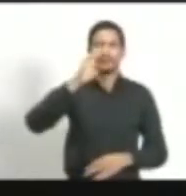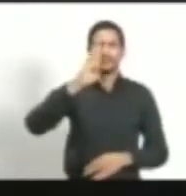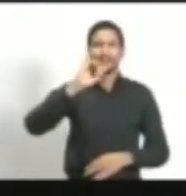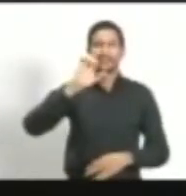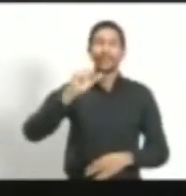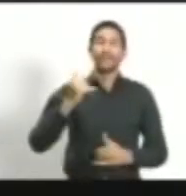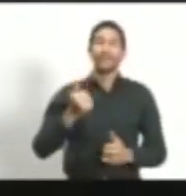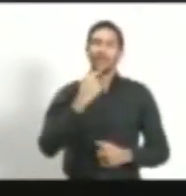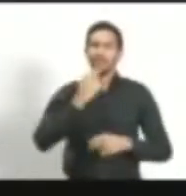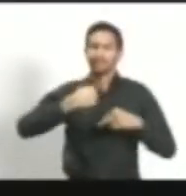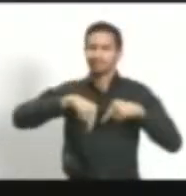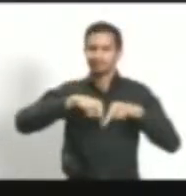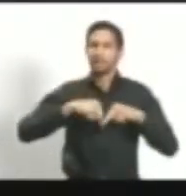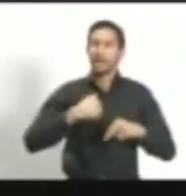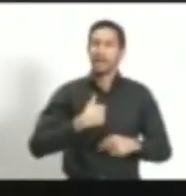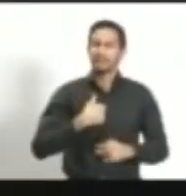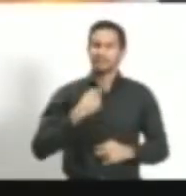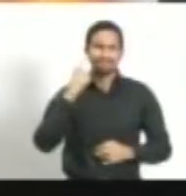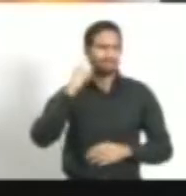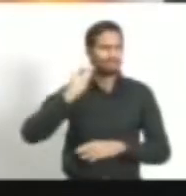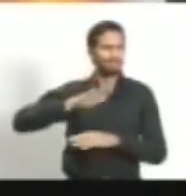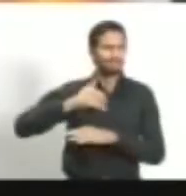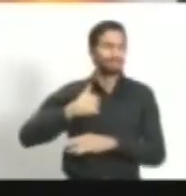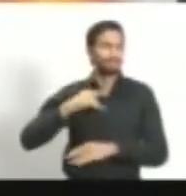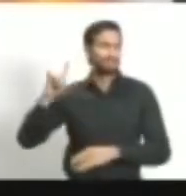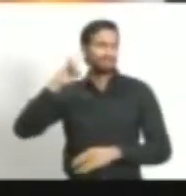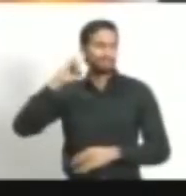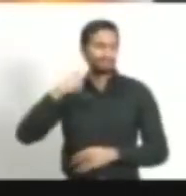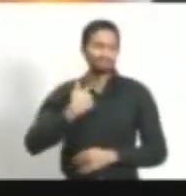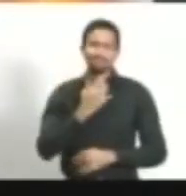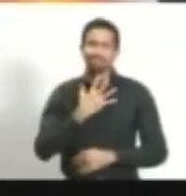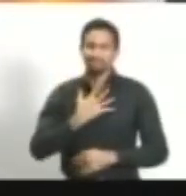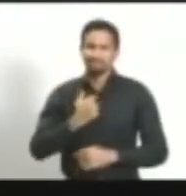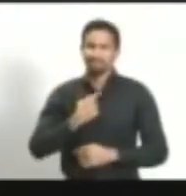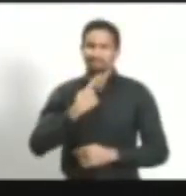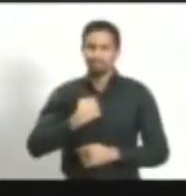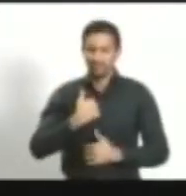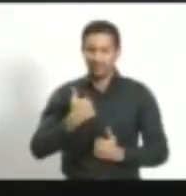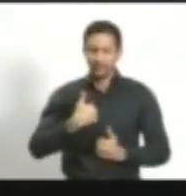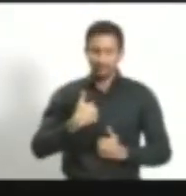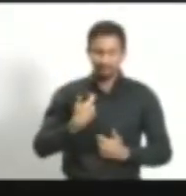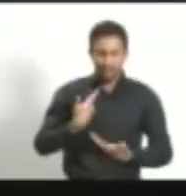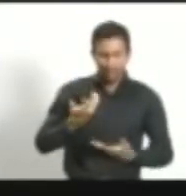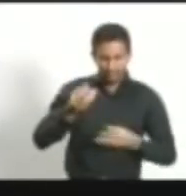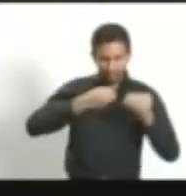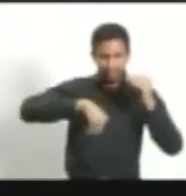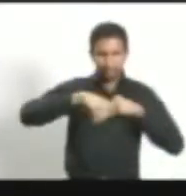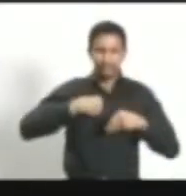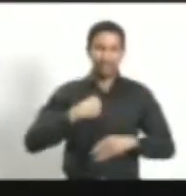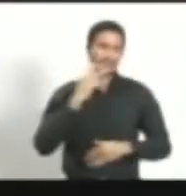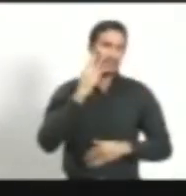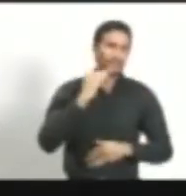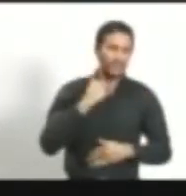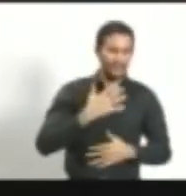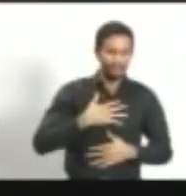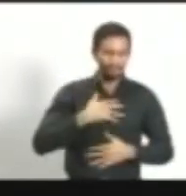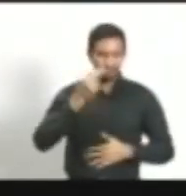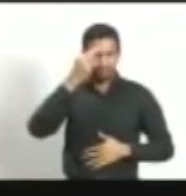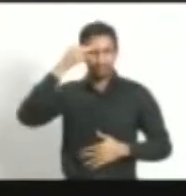una canción que siempre me gustó. Y nada, le metí toda mi experiencia, toda mi interpretación